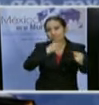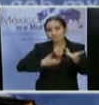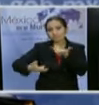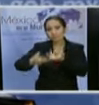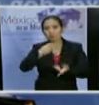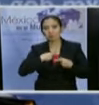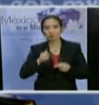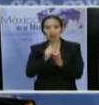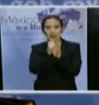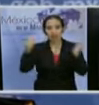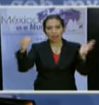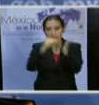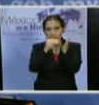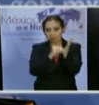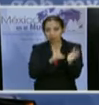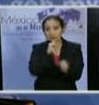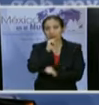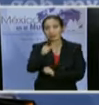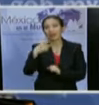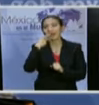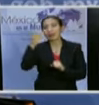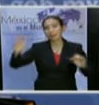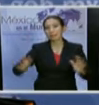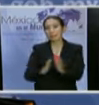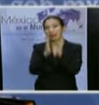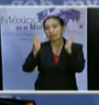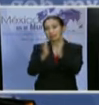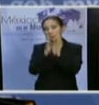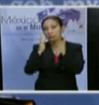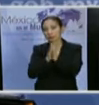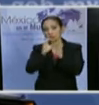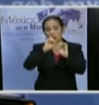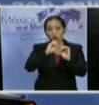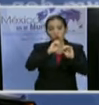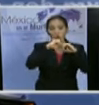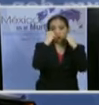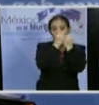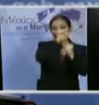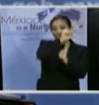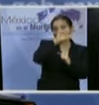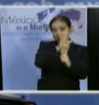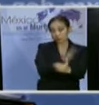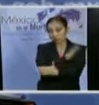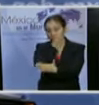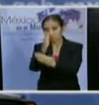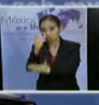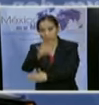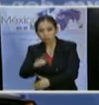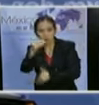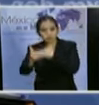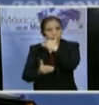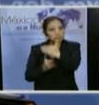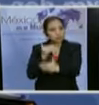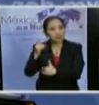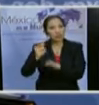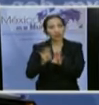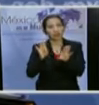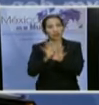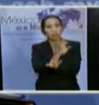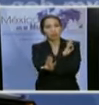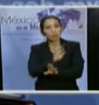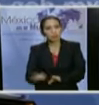de la agenda, y hablar, por supuesto, de la participación de las organizaciones o de la sociedad civil en este proceso y de cómo